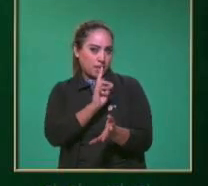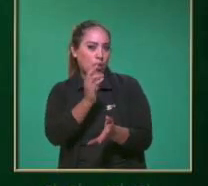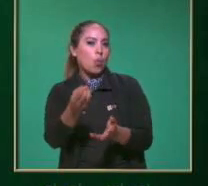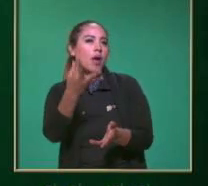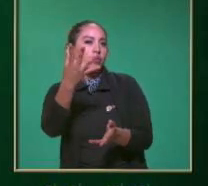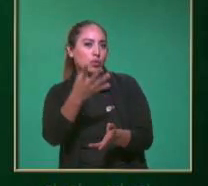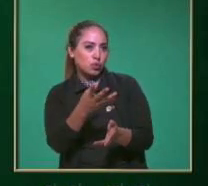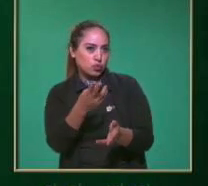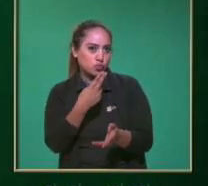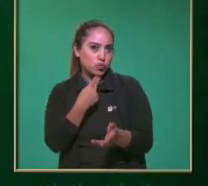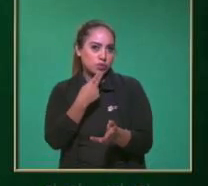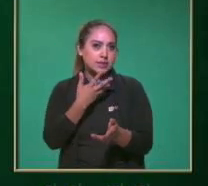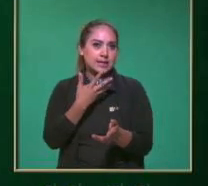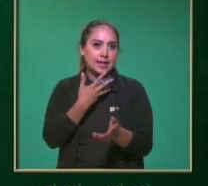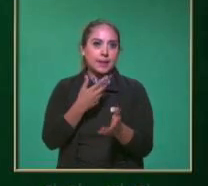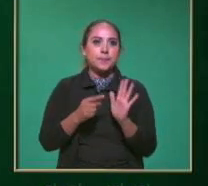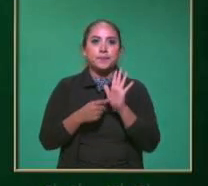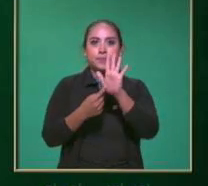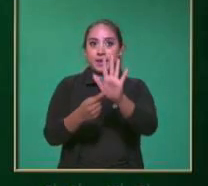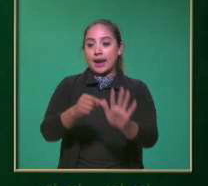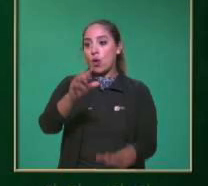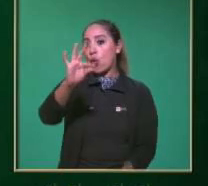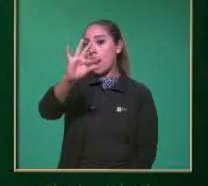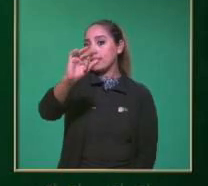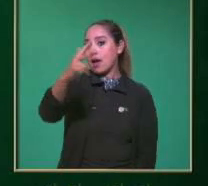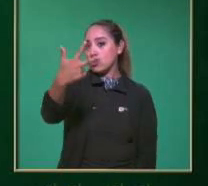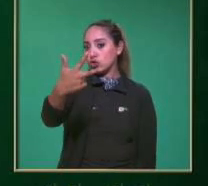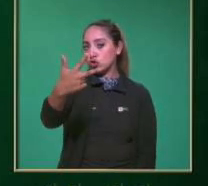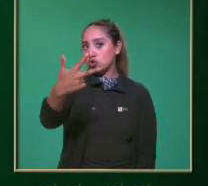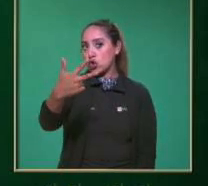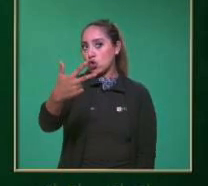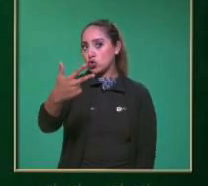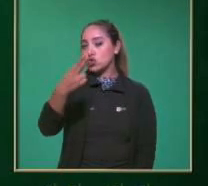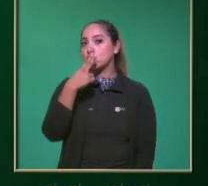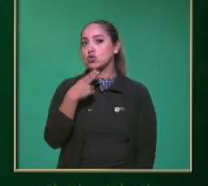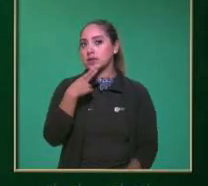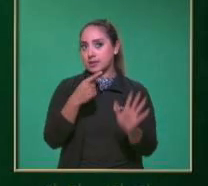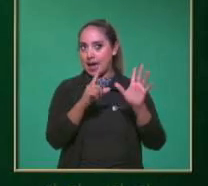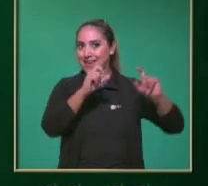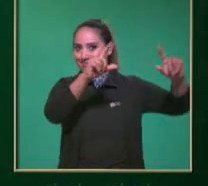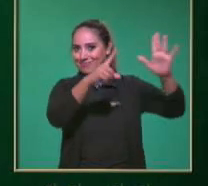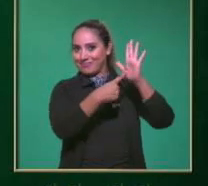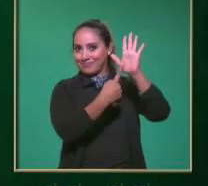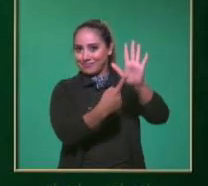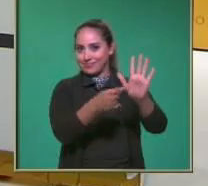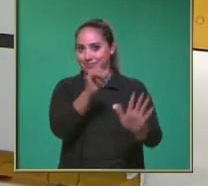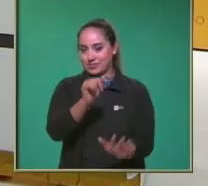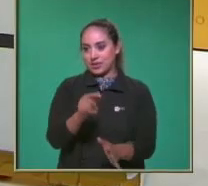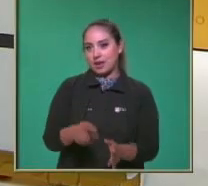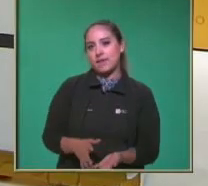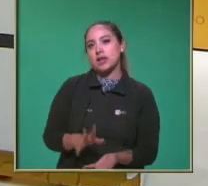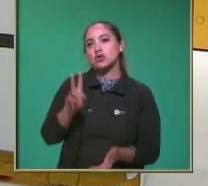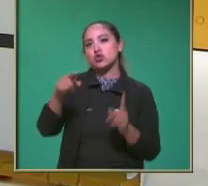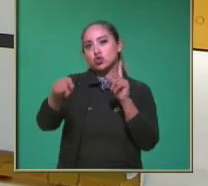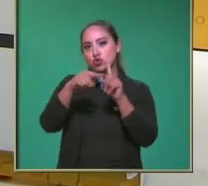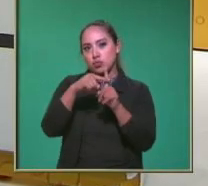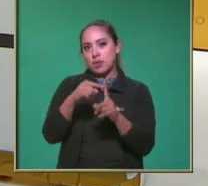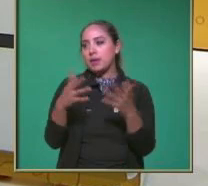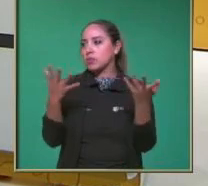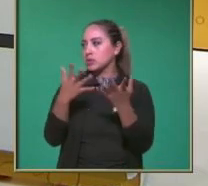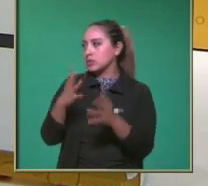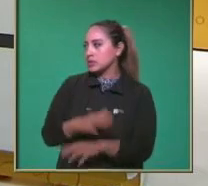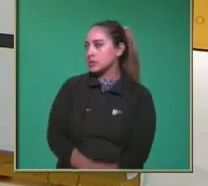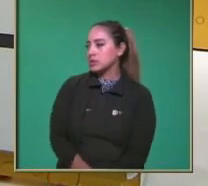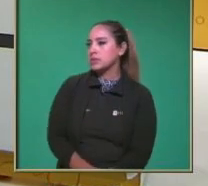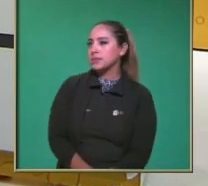pues si tenía 48, ahí en pantalla aparecen las 48 dulces. Vamos a hacer la suma con nuestro ábaco, maestra, y